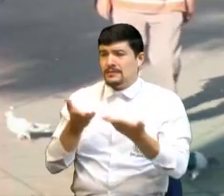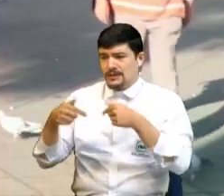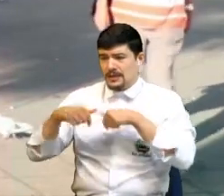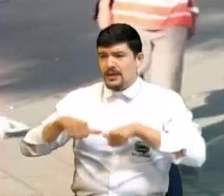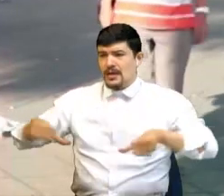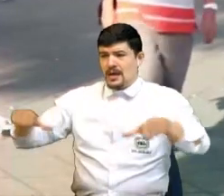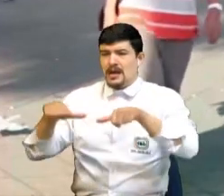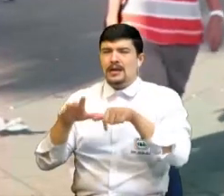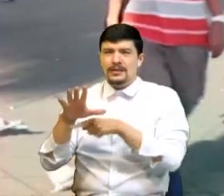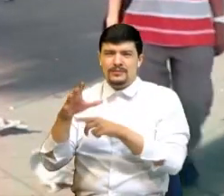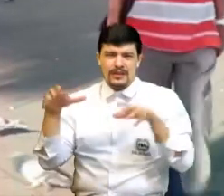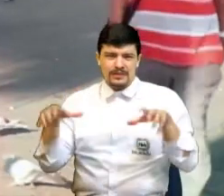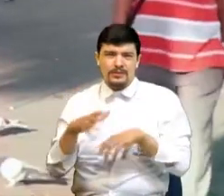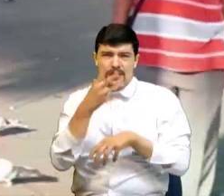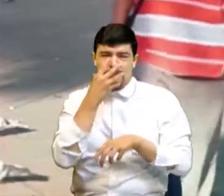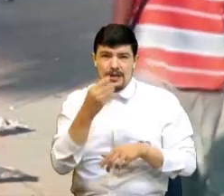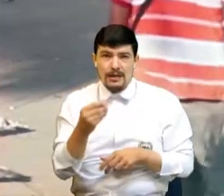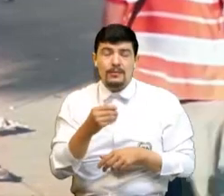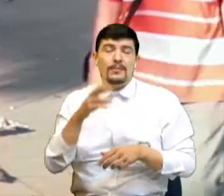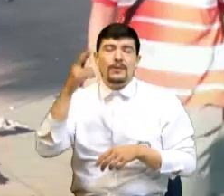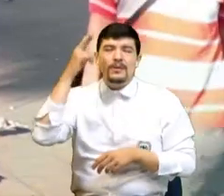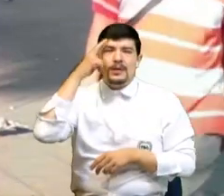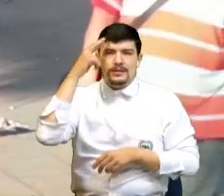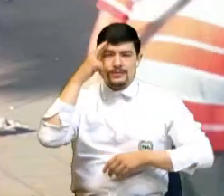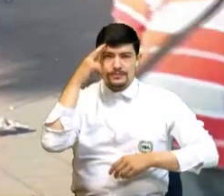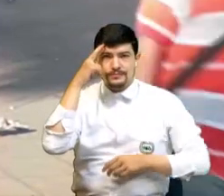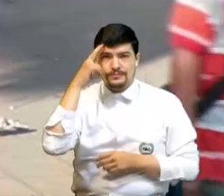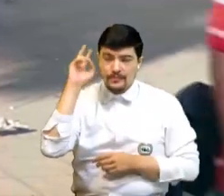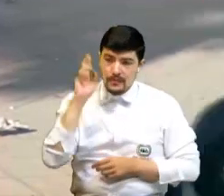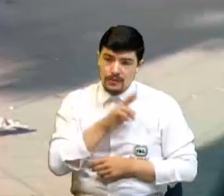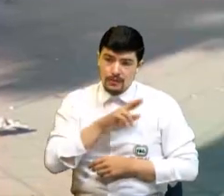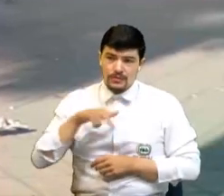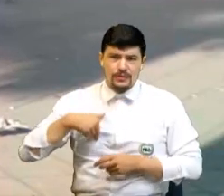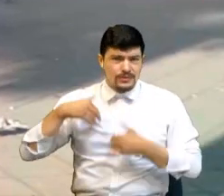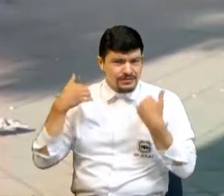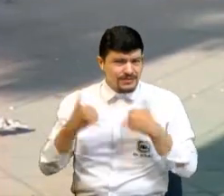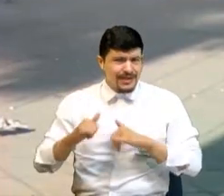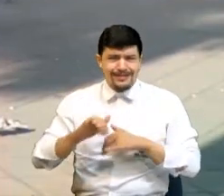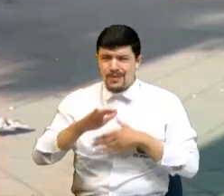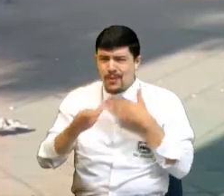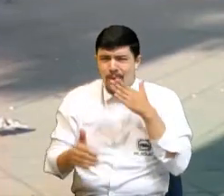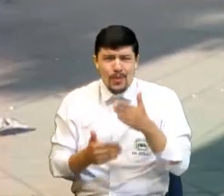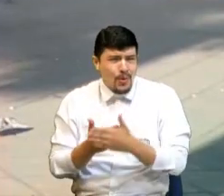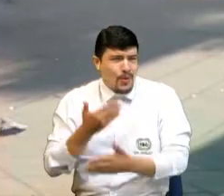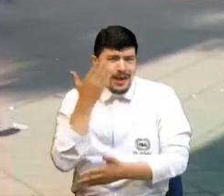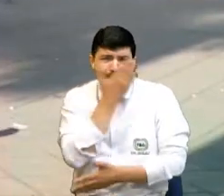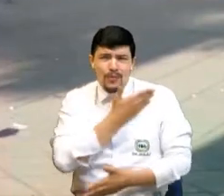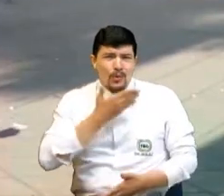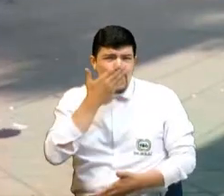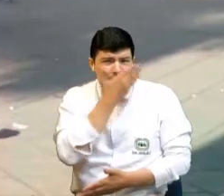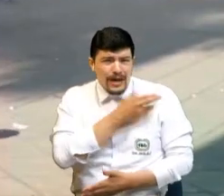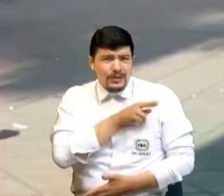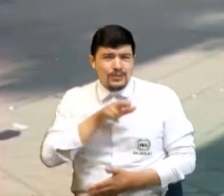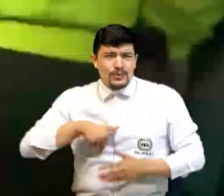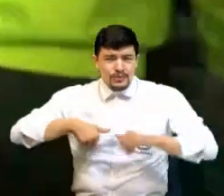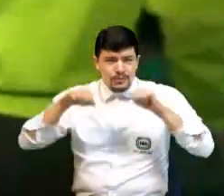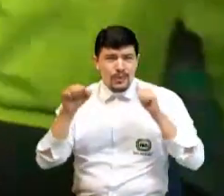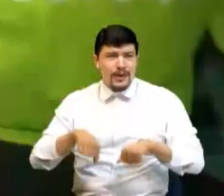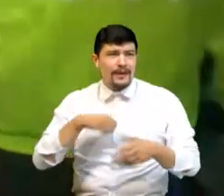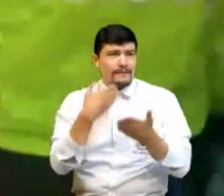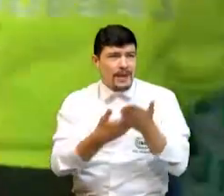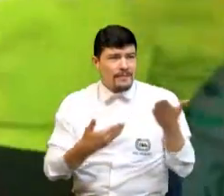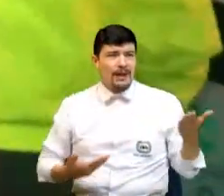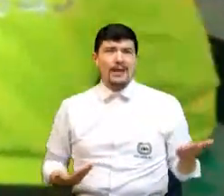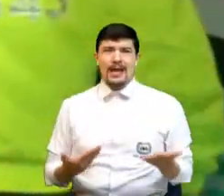de establecimientos de lenocinio y es así como también recaudamos todo el acervo probatorio para poder sustentar fundamentar